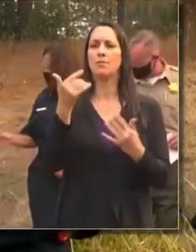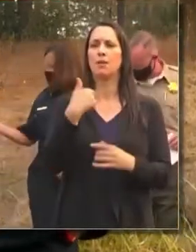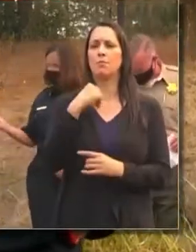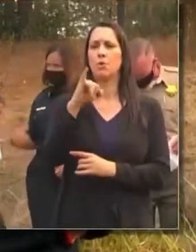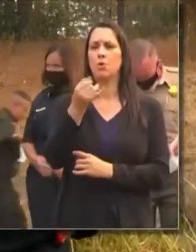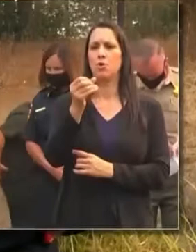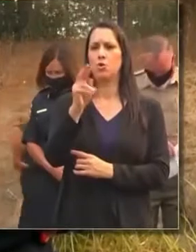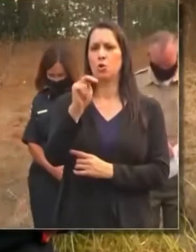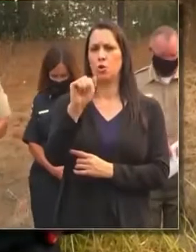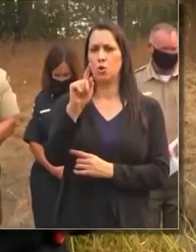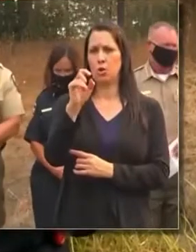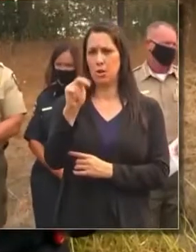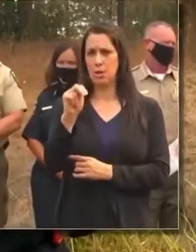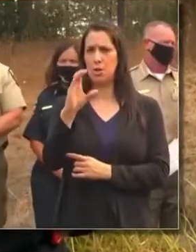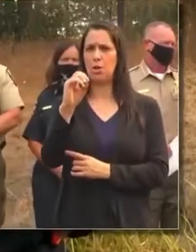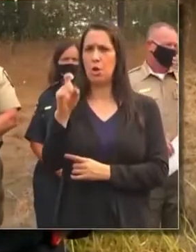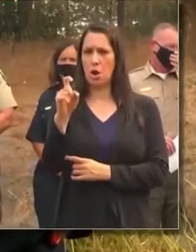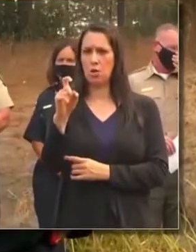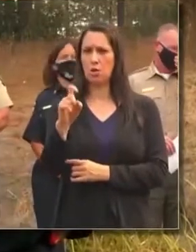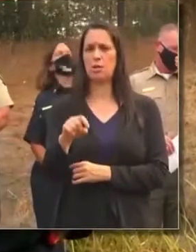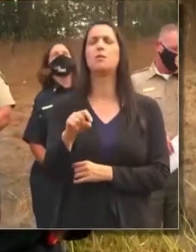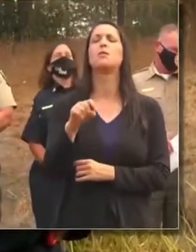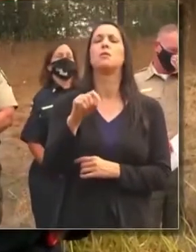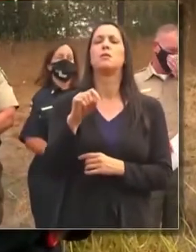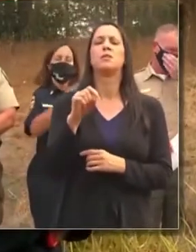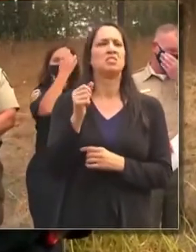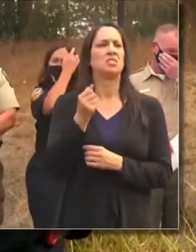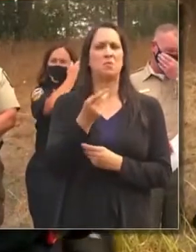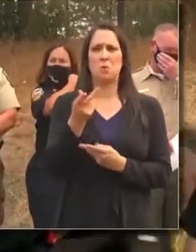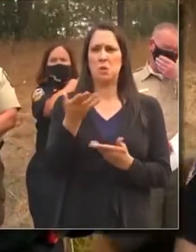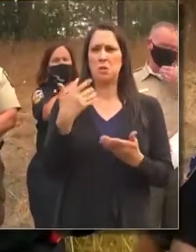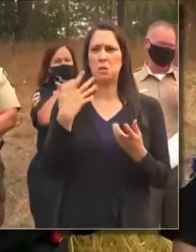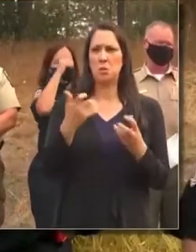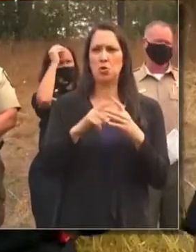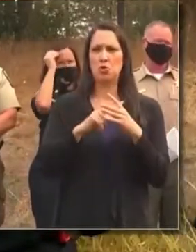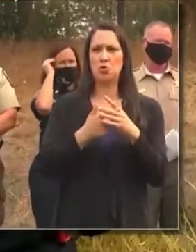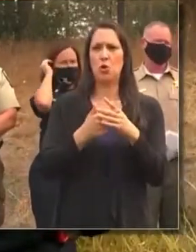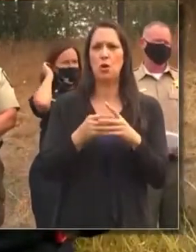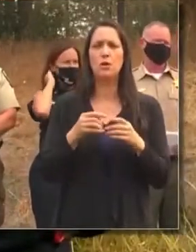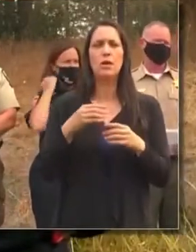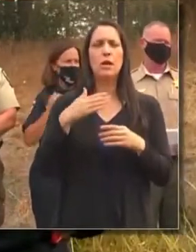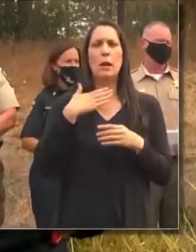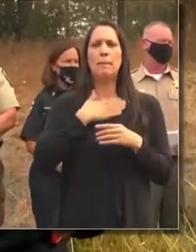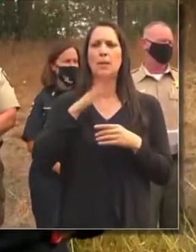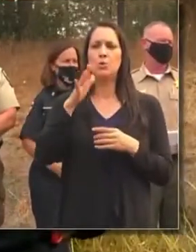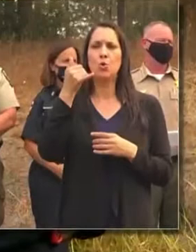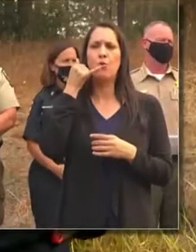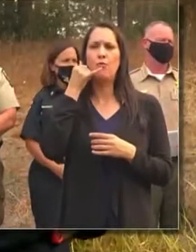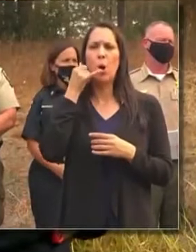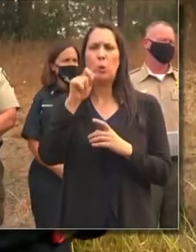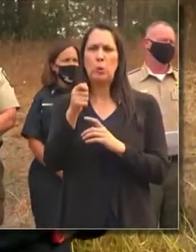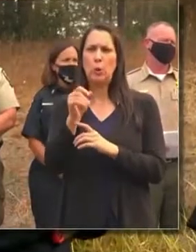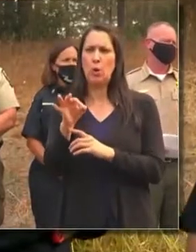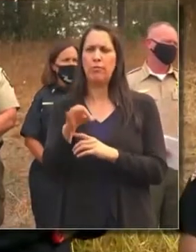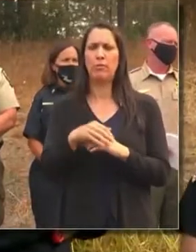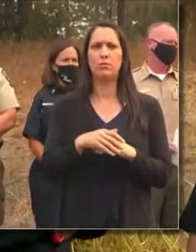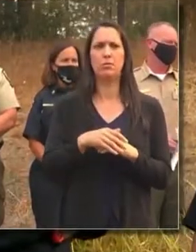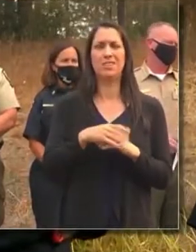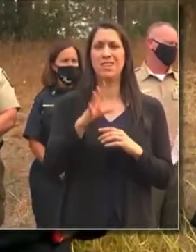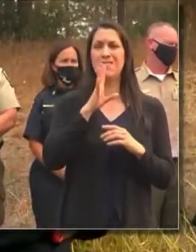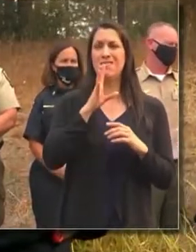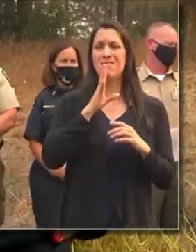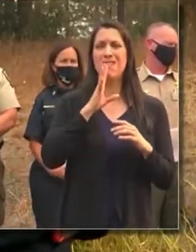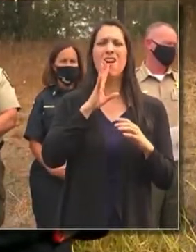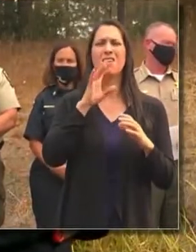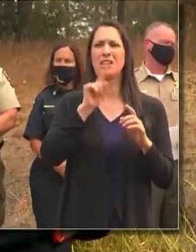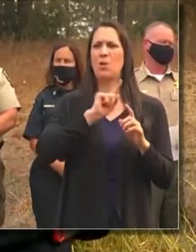ex subjefe y además jefe de información de bomberos y quiero empezar con un par de cosas como siempre si pueden apagar sus